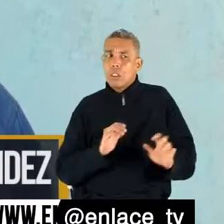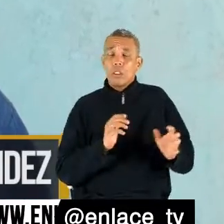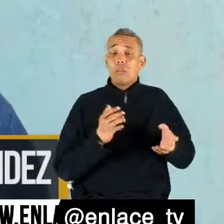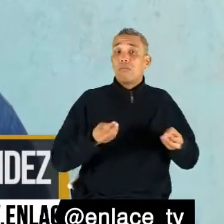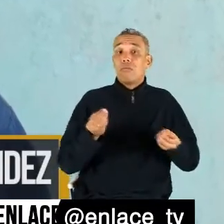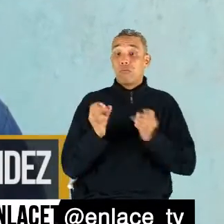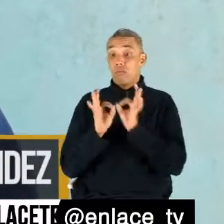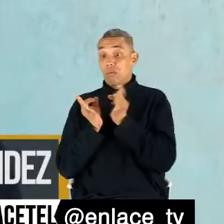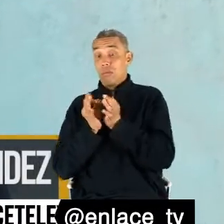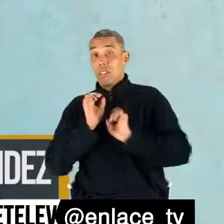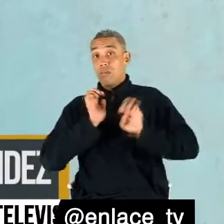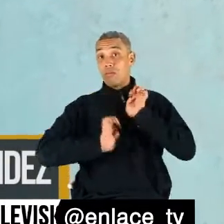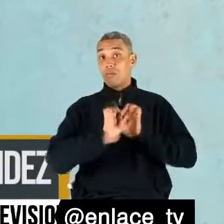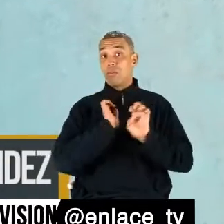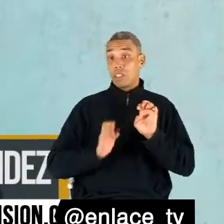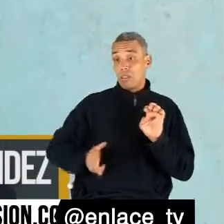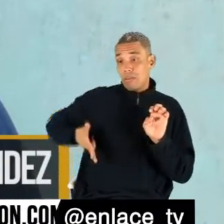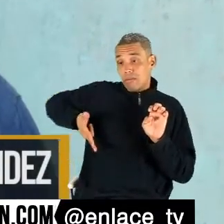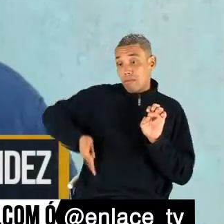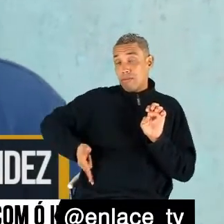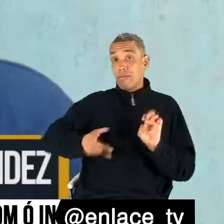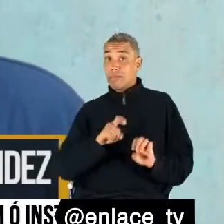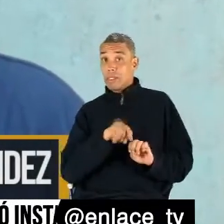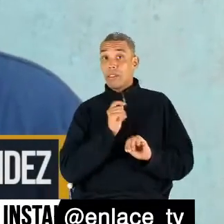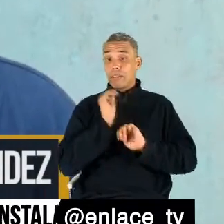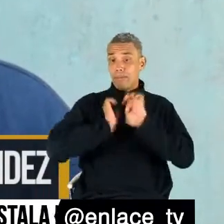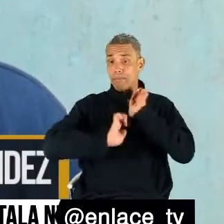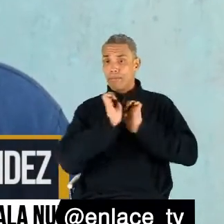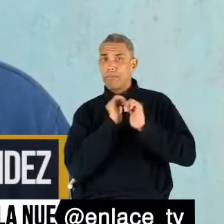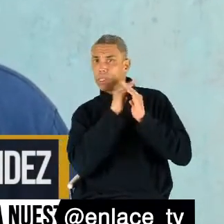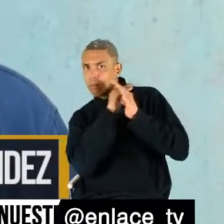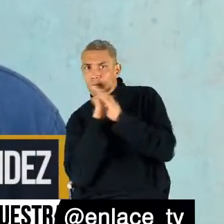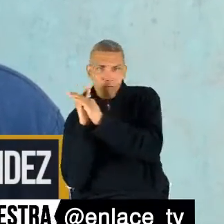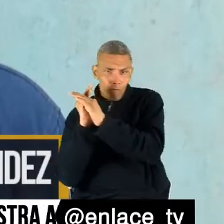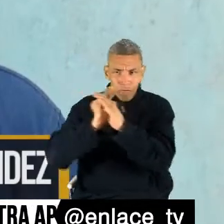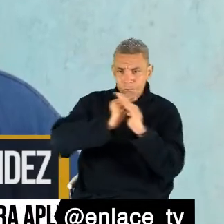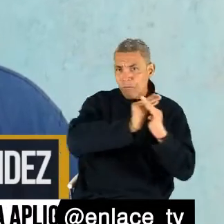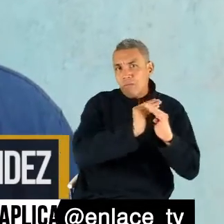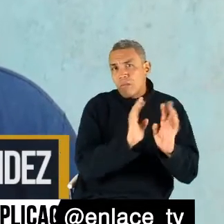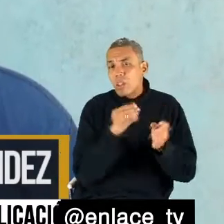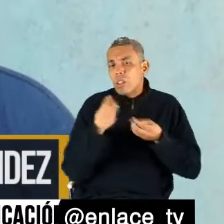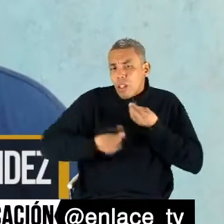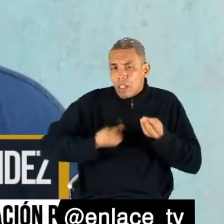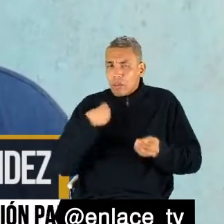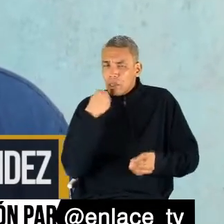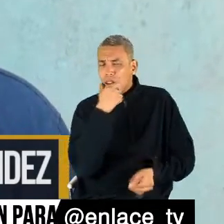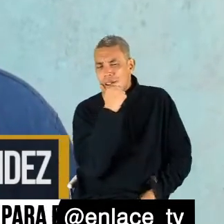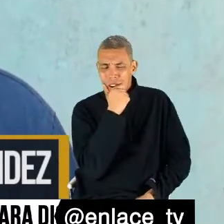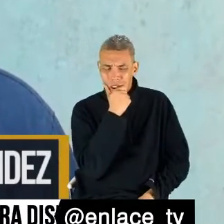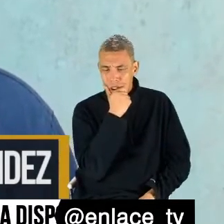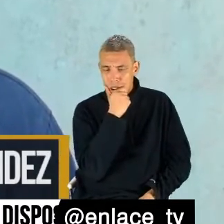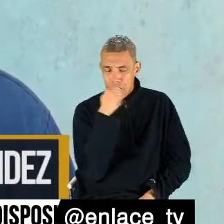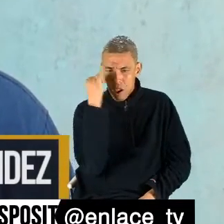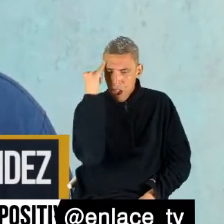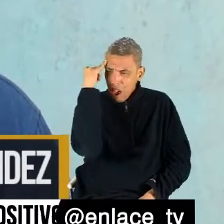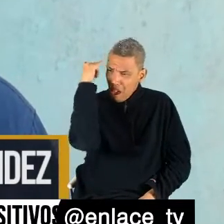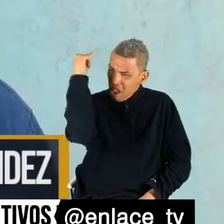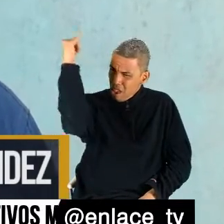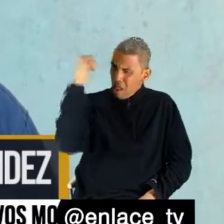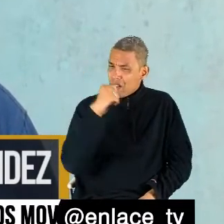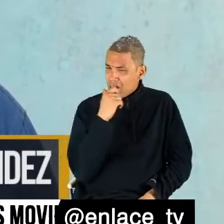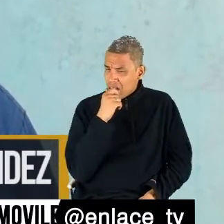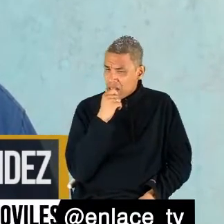por defender su integridad personal. Adquirí, sí, algo que no tenía ni documento ni nada.